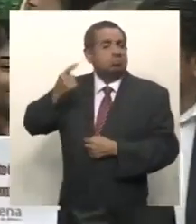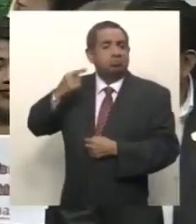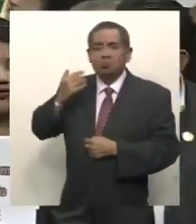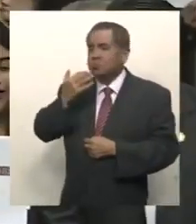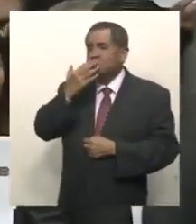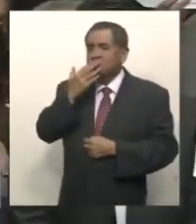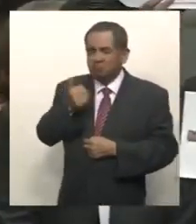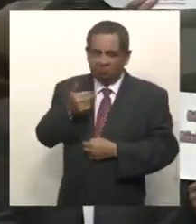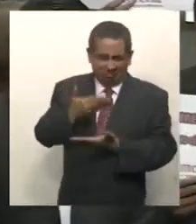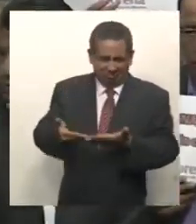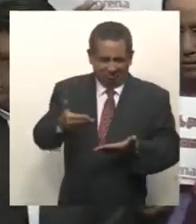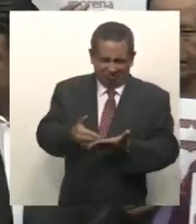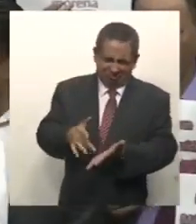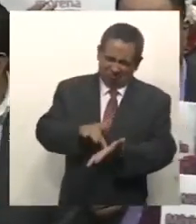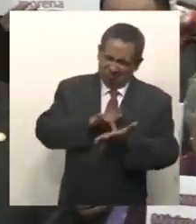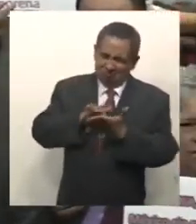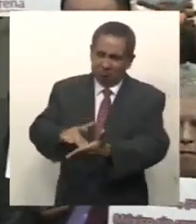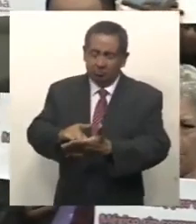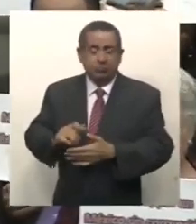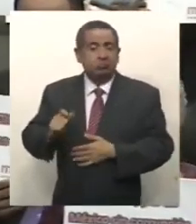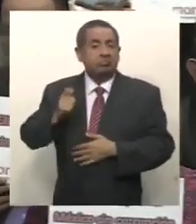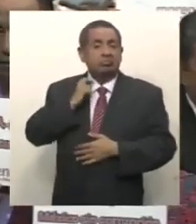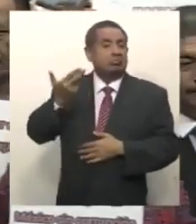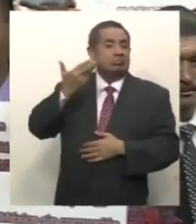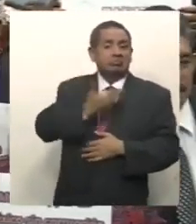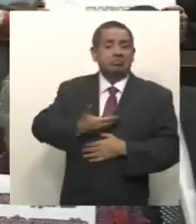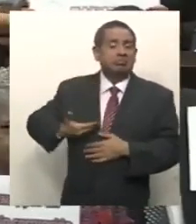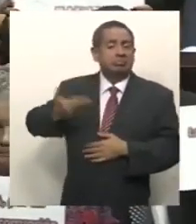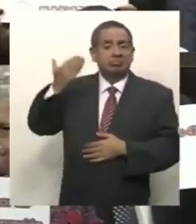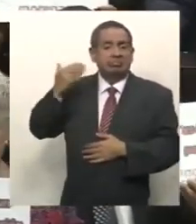décadas y de los últimos presidentes.